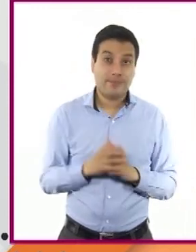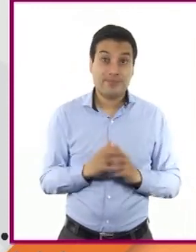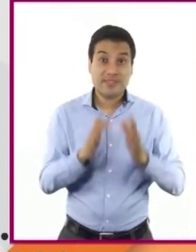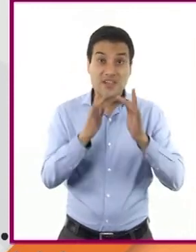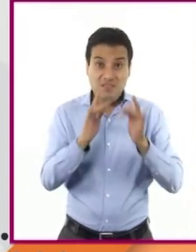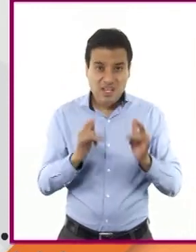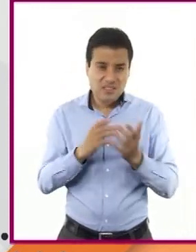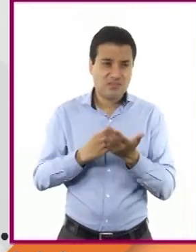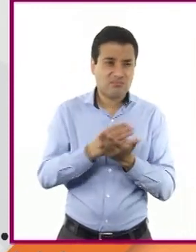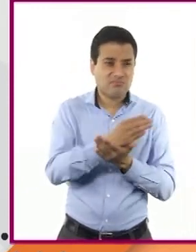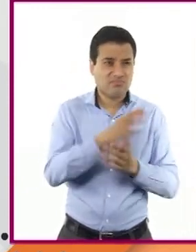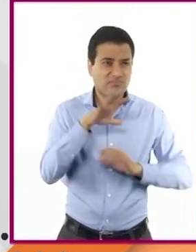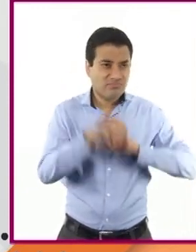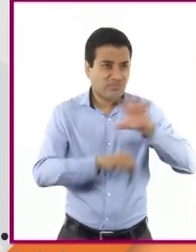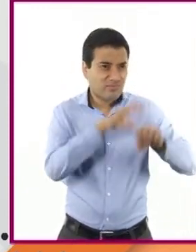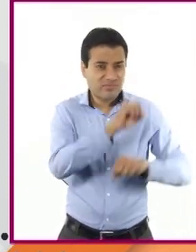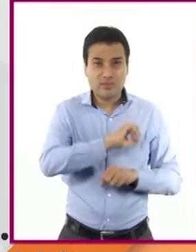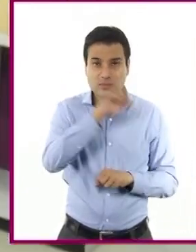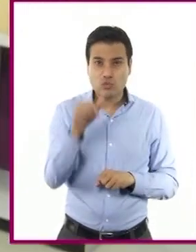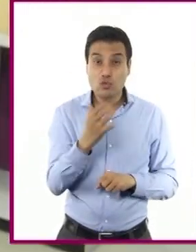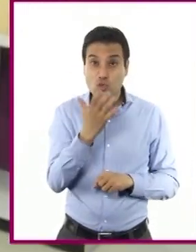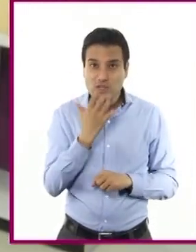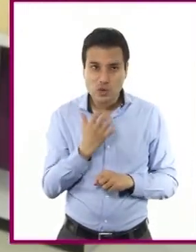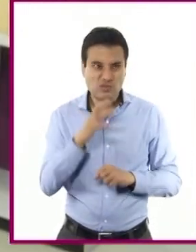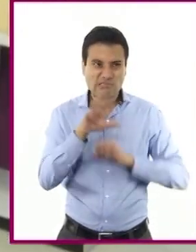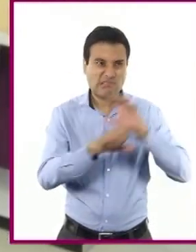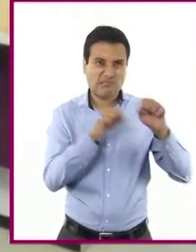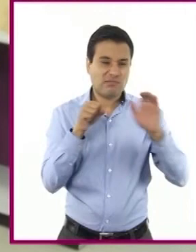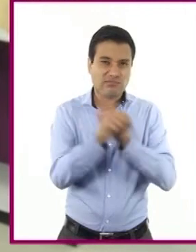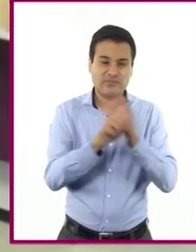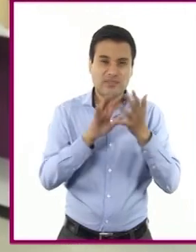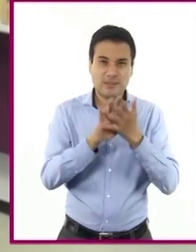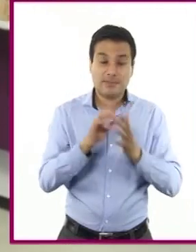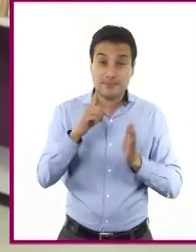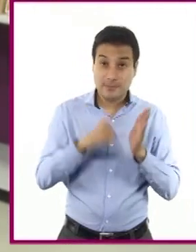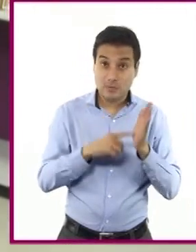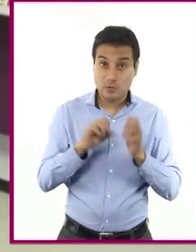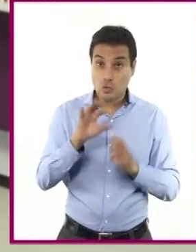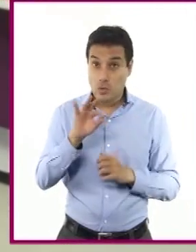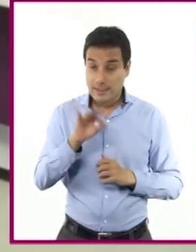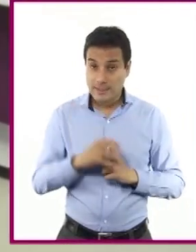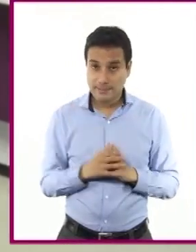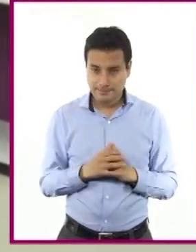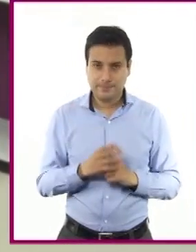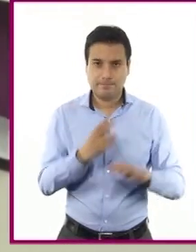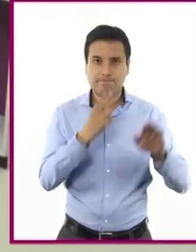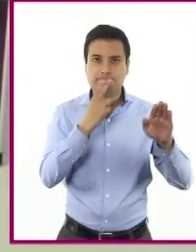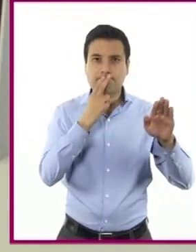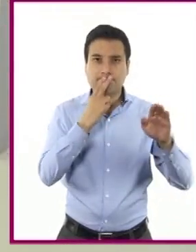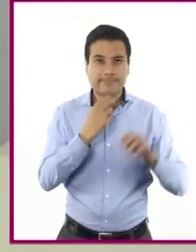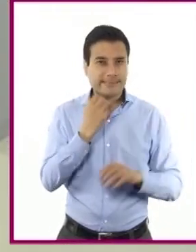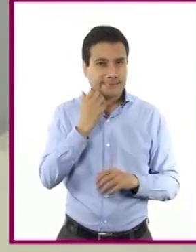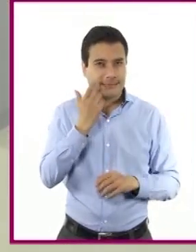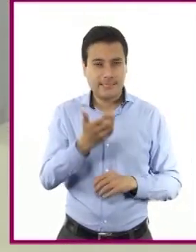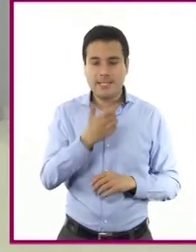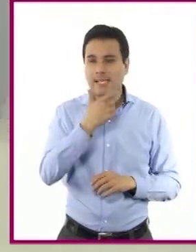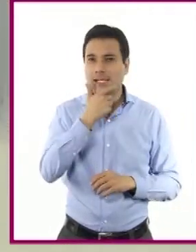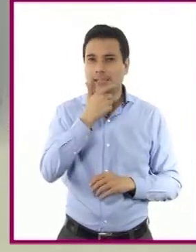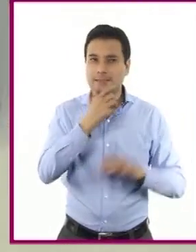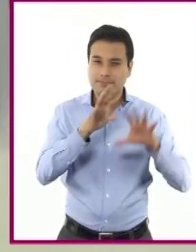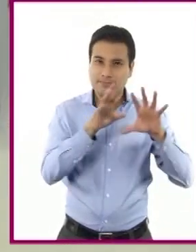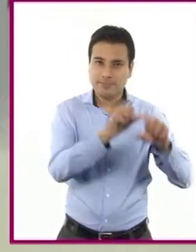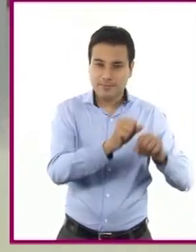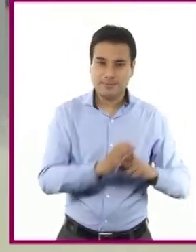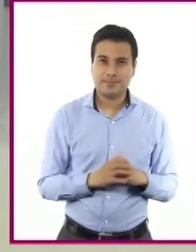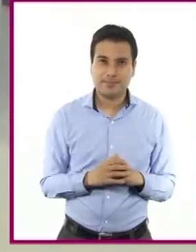comenzó una gran persecución de judíos. En 1940, Hitler fijó sus ojos en Inglaterra. Sin embargo,